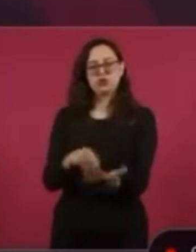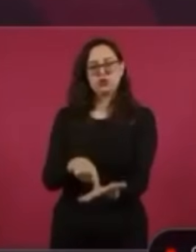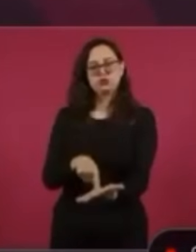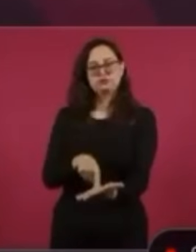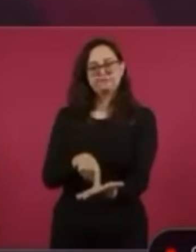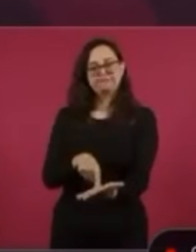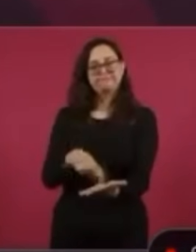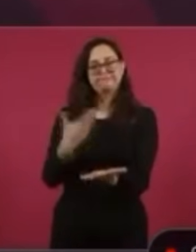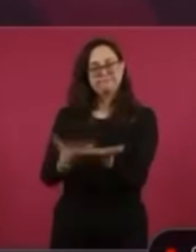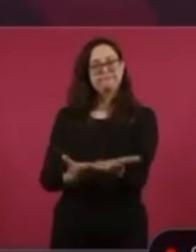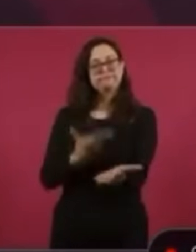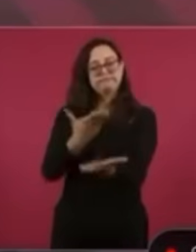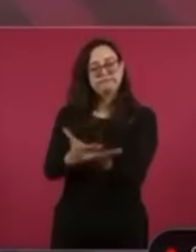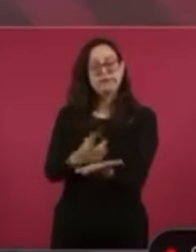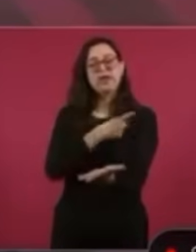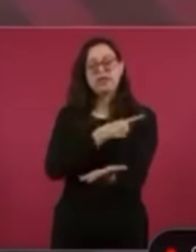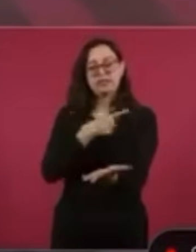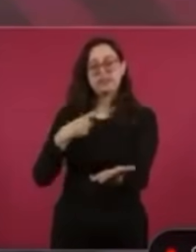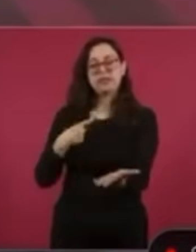electoral.